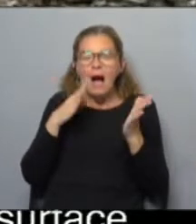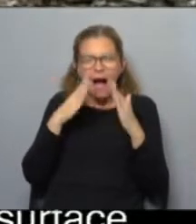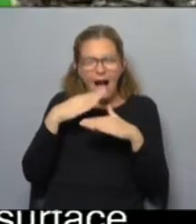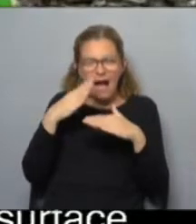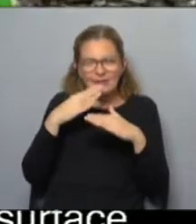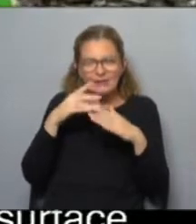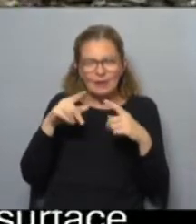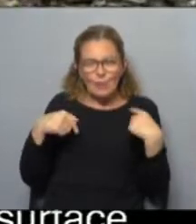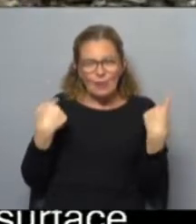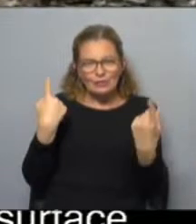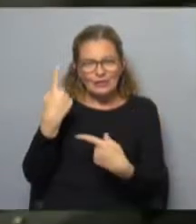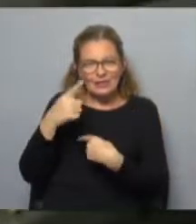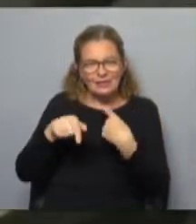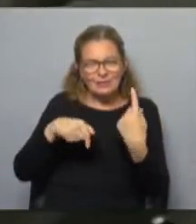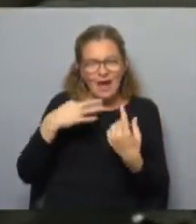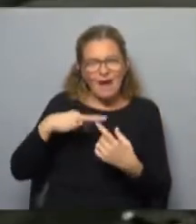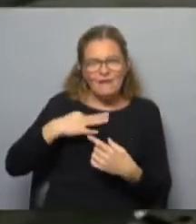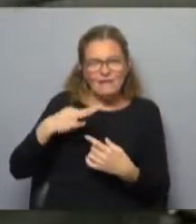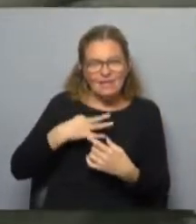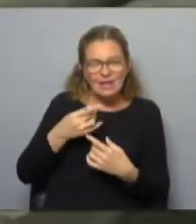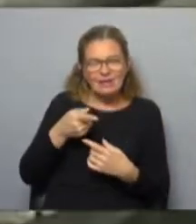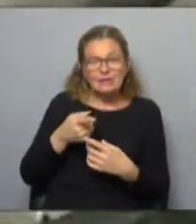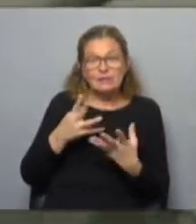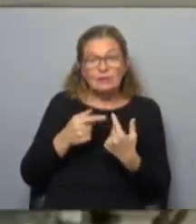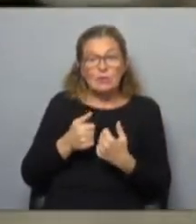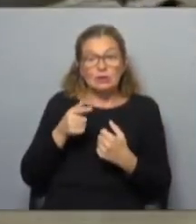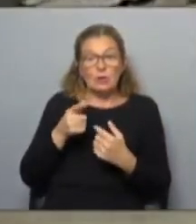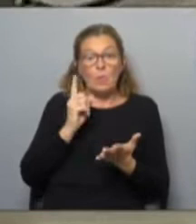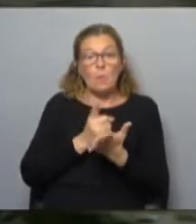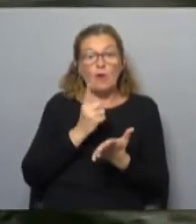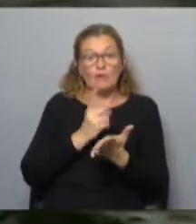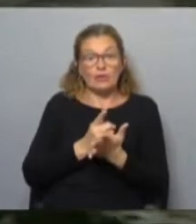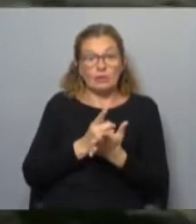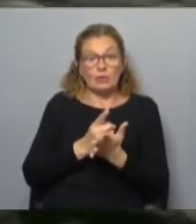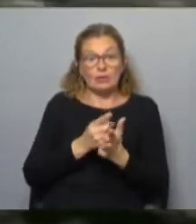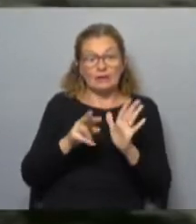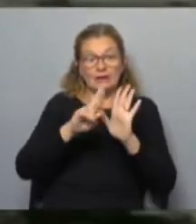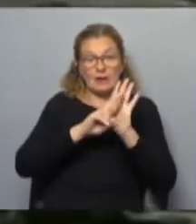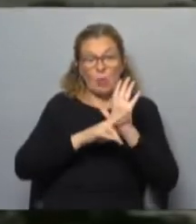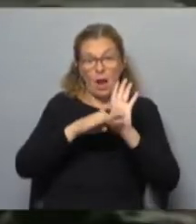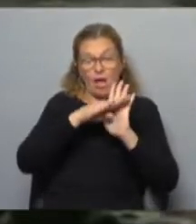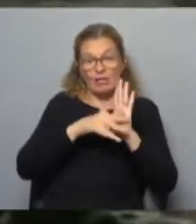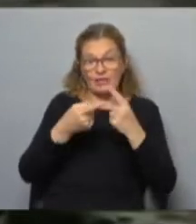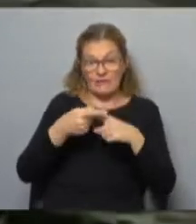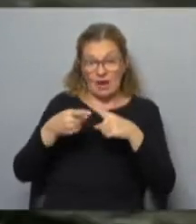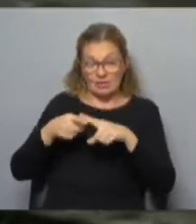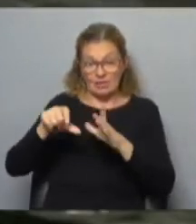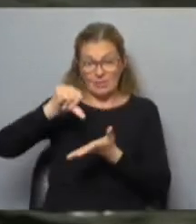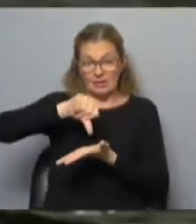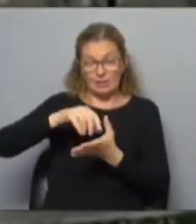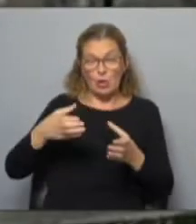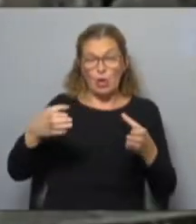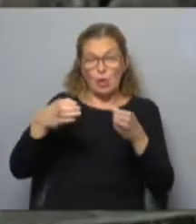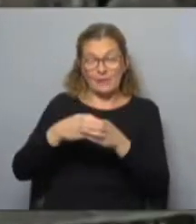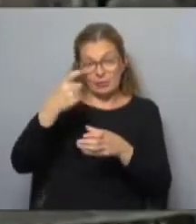ecosistemas y la biodiversidad. Por este motivo, el fracking fue prohibido o regulado en diversos países. La Comisión Nacional de